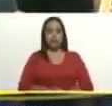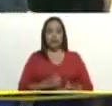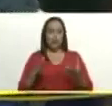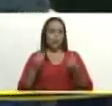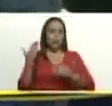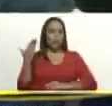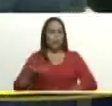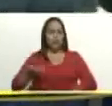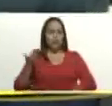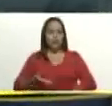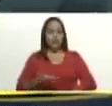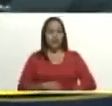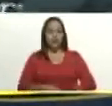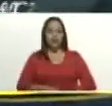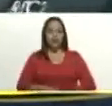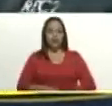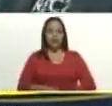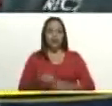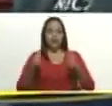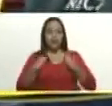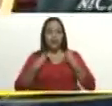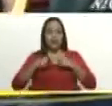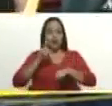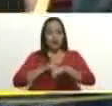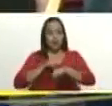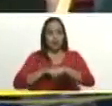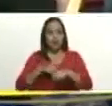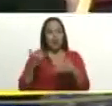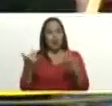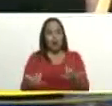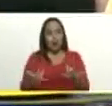importante vivir la época que nos toca